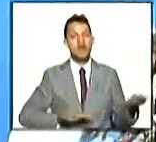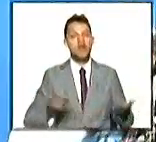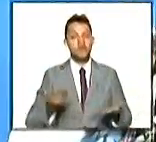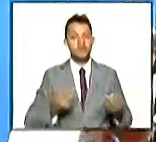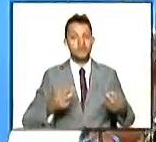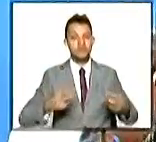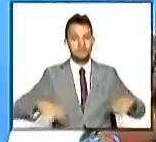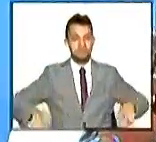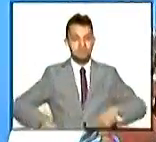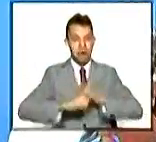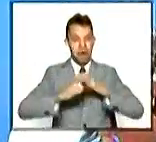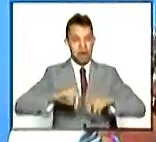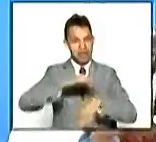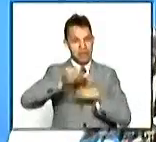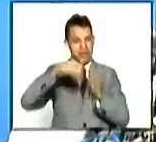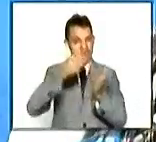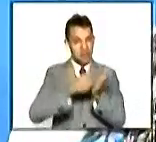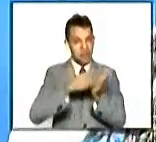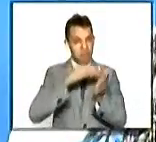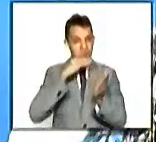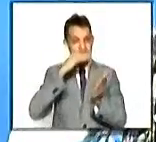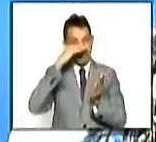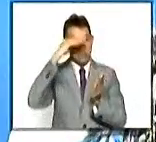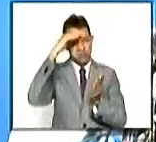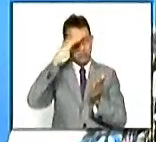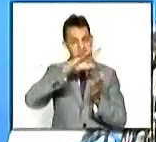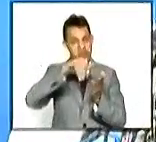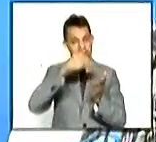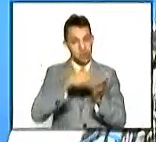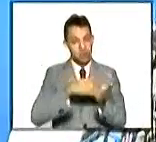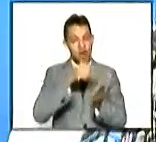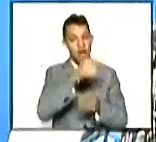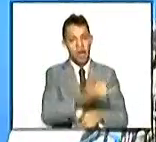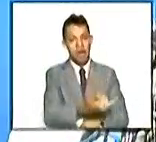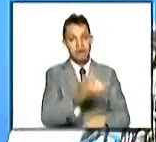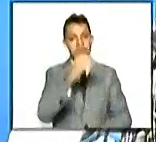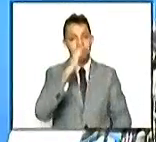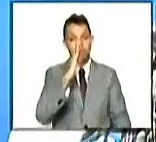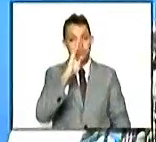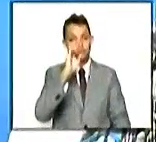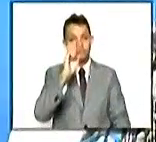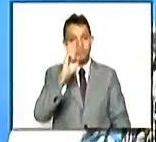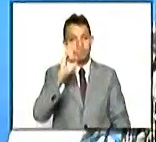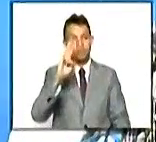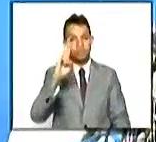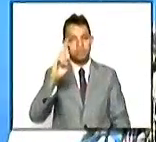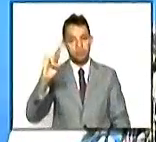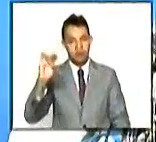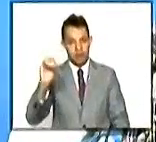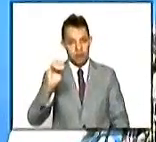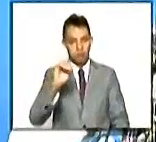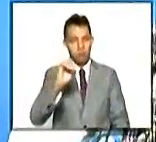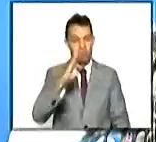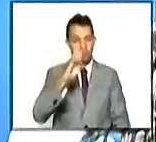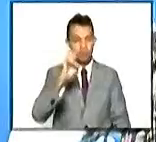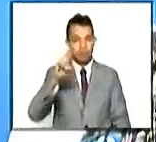en todo el centro de Medellín, en la Plaza Botero. Estar Bien, teléfono 231-9970,